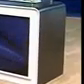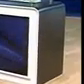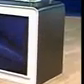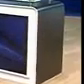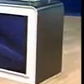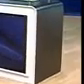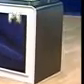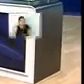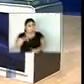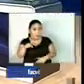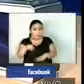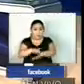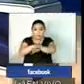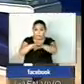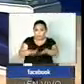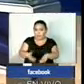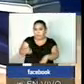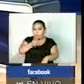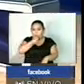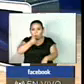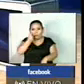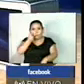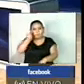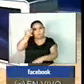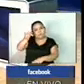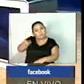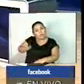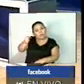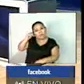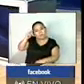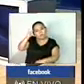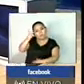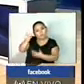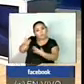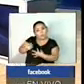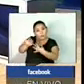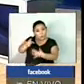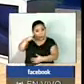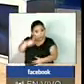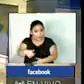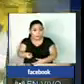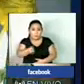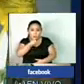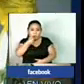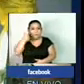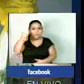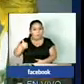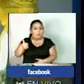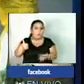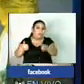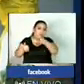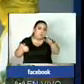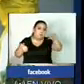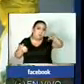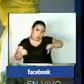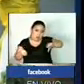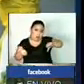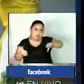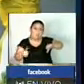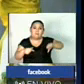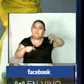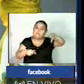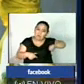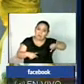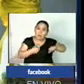vamos a cerrar este noticiero con una imagen que nos llena de esperanza hoy tuvimos una noticia buena y una mala la mala noticia de una persona